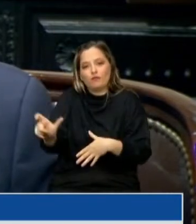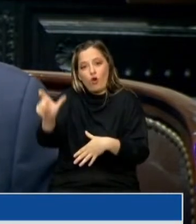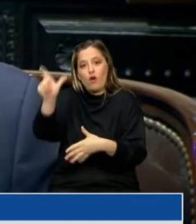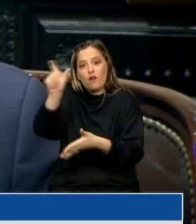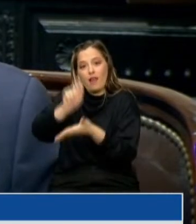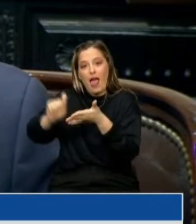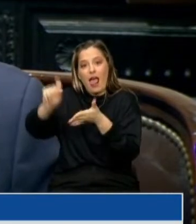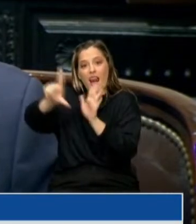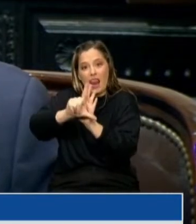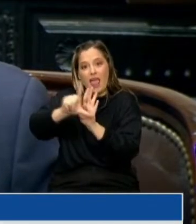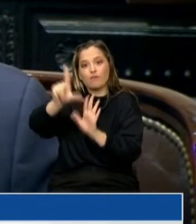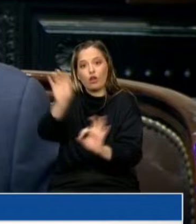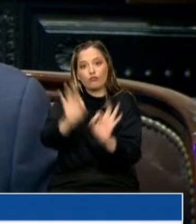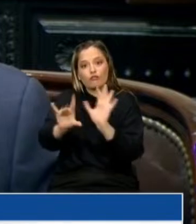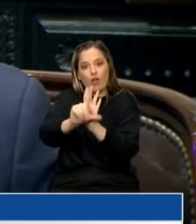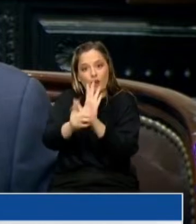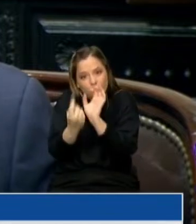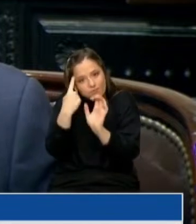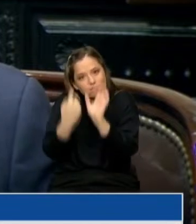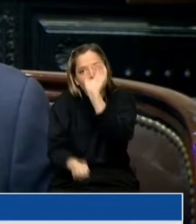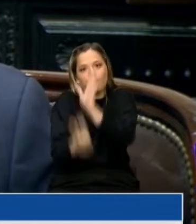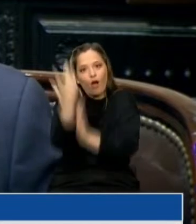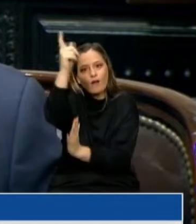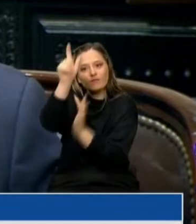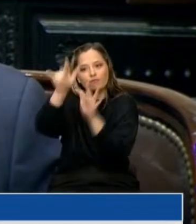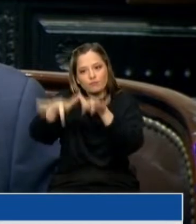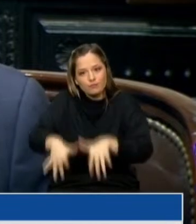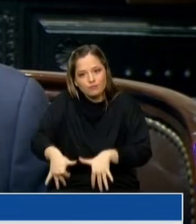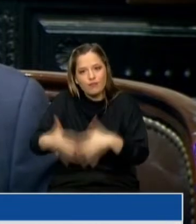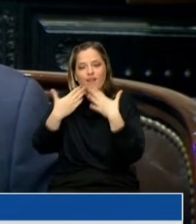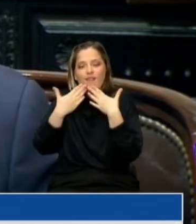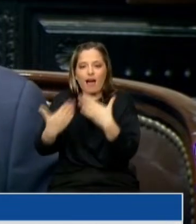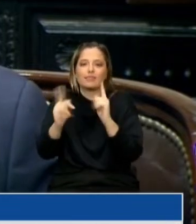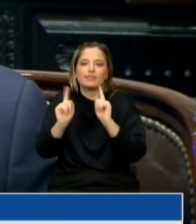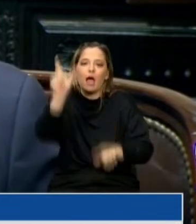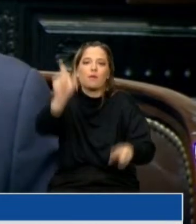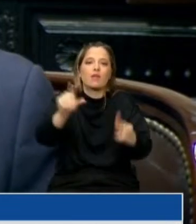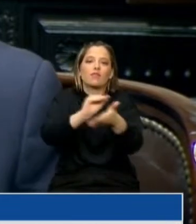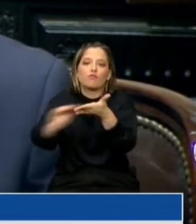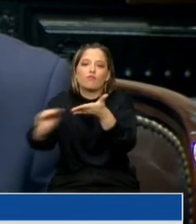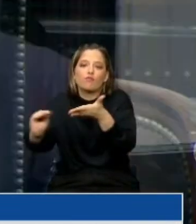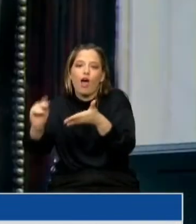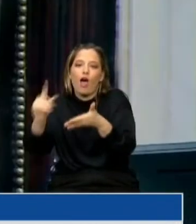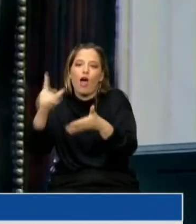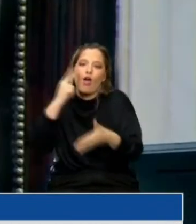y agradecer a todos los compañeros y compañeras diputadas de este periodo. Gracias.